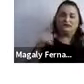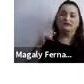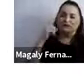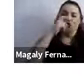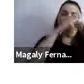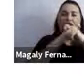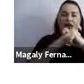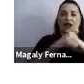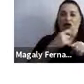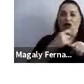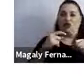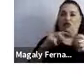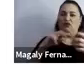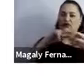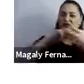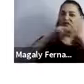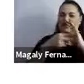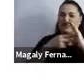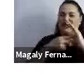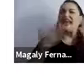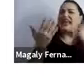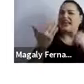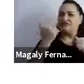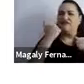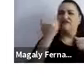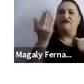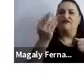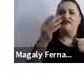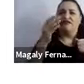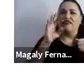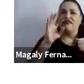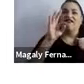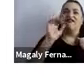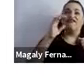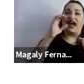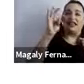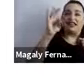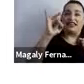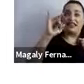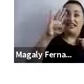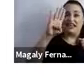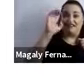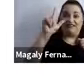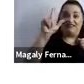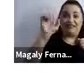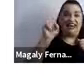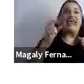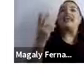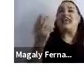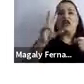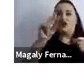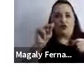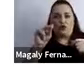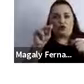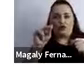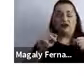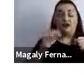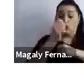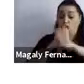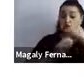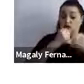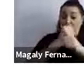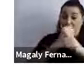de definir qué es factible y qué no es factible. Bien, durante los años 90